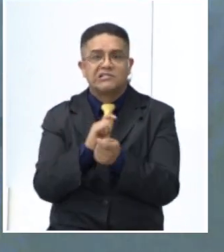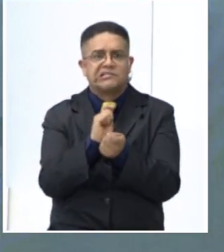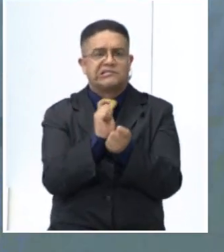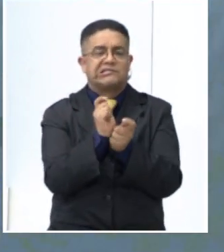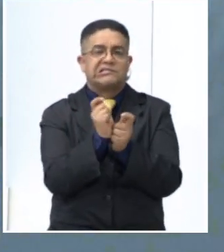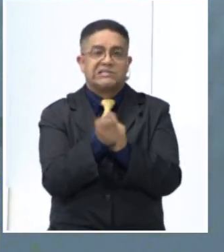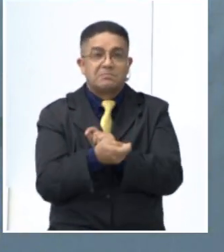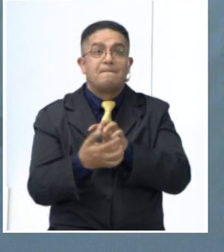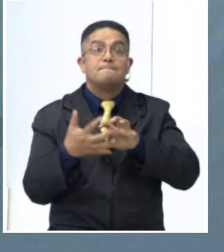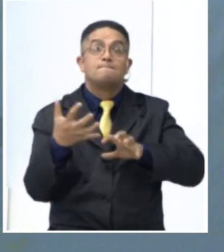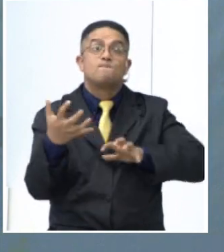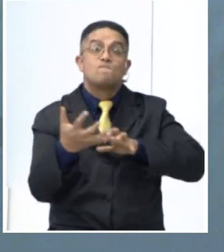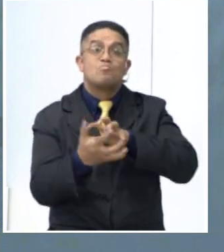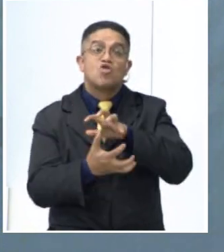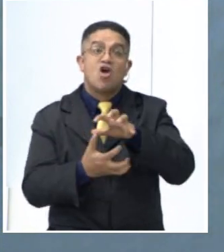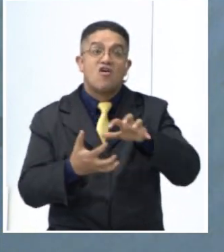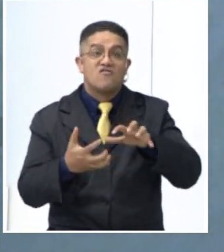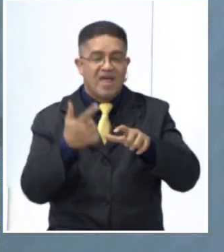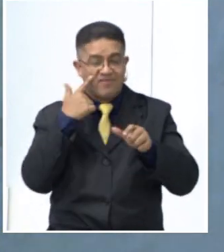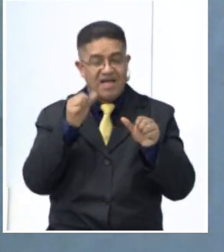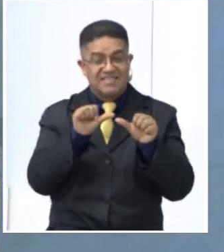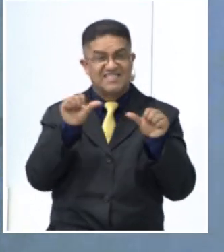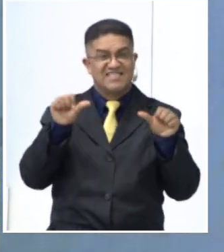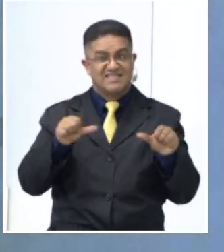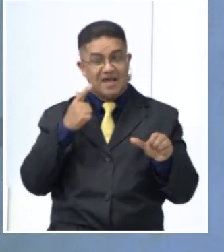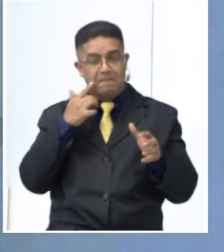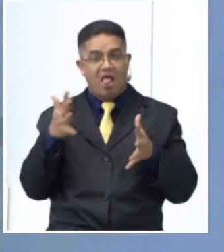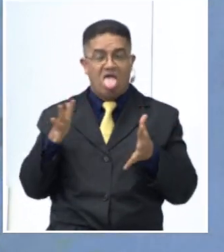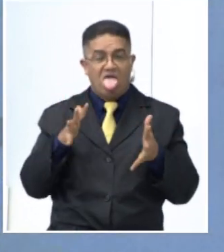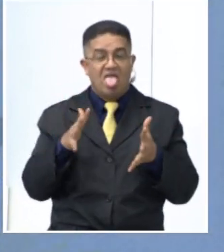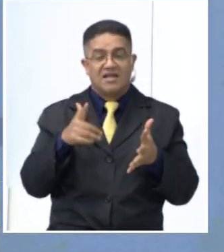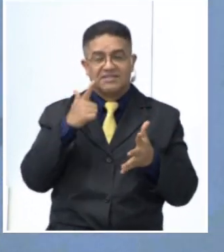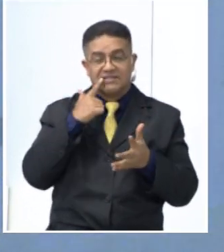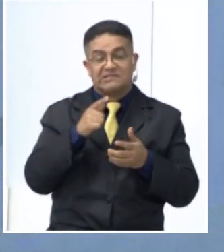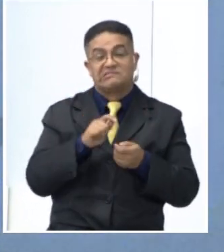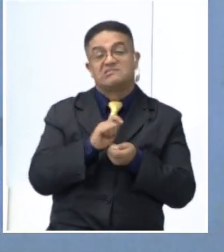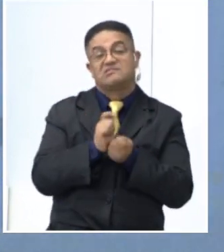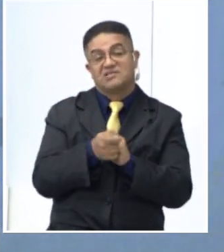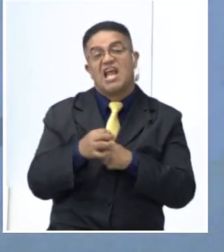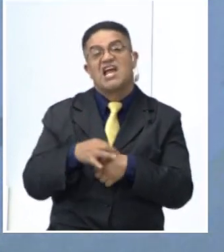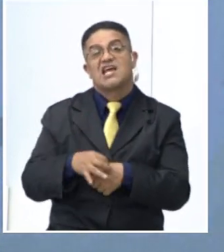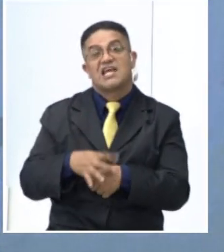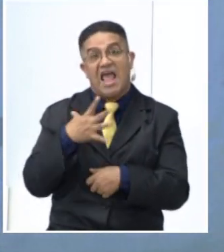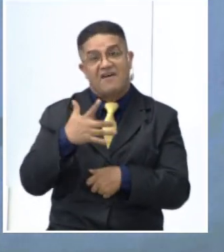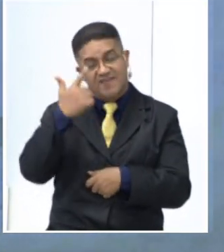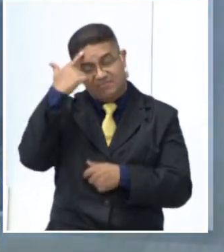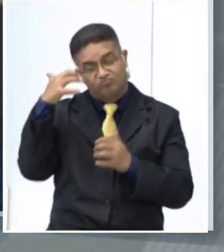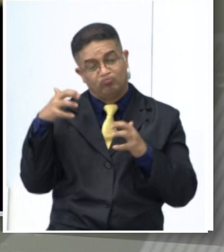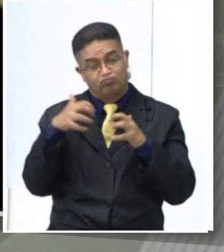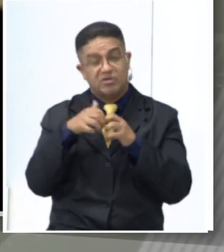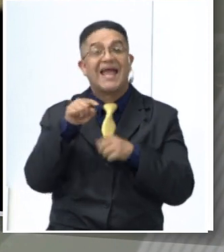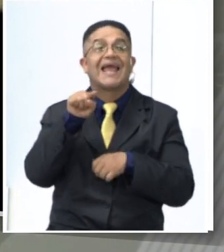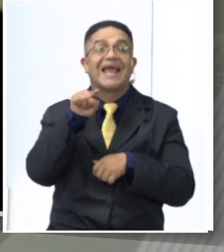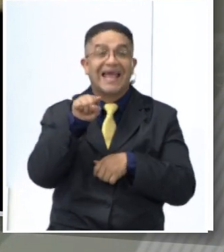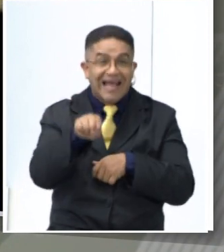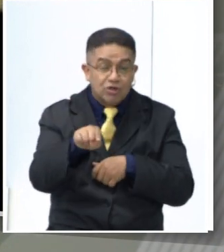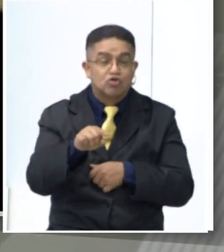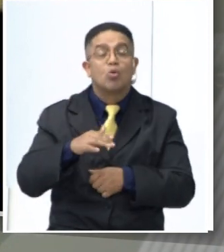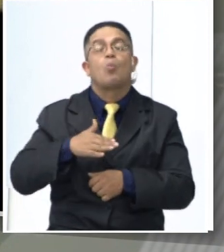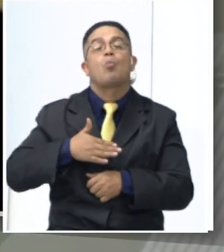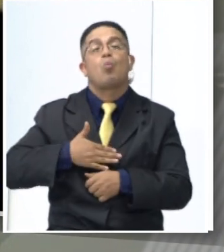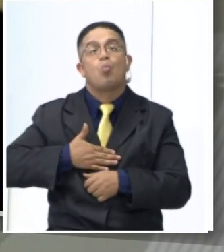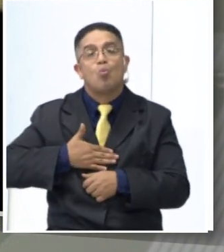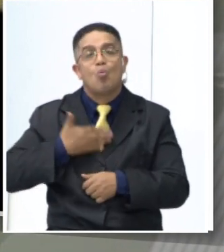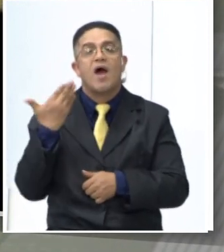presentado problemas a nivel del sistema nervioso central, es decir, se han complicado con infecciones como meningitis y esto pudiese